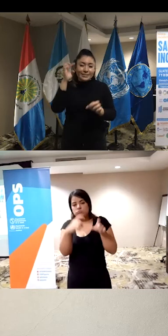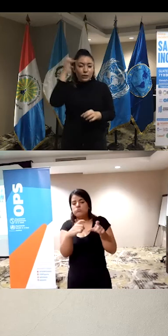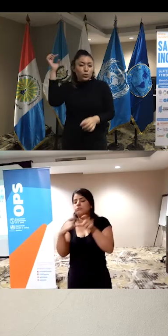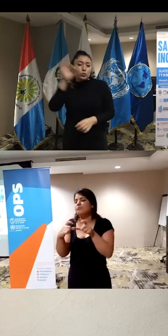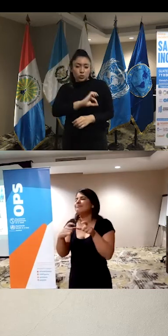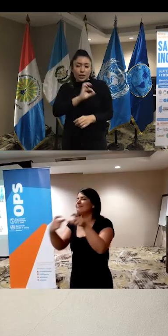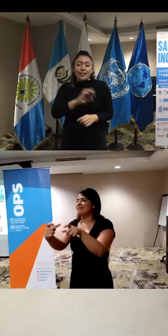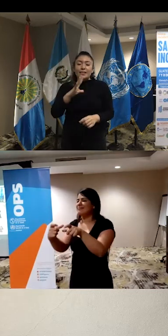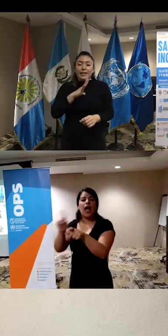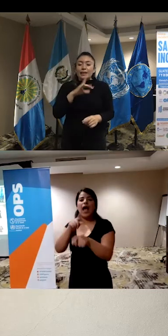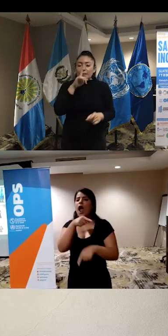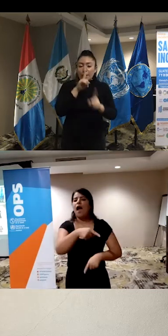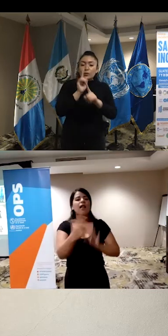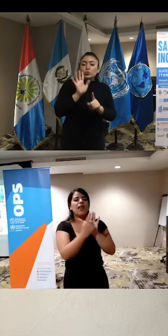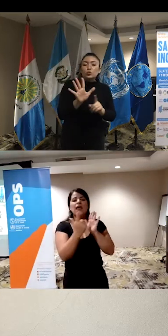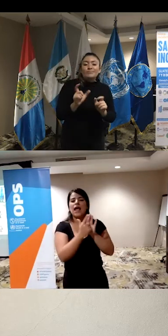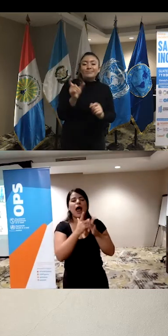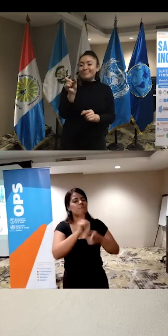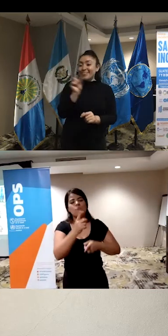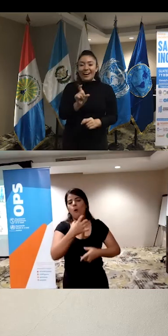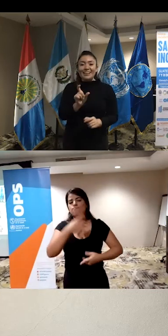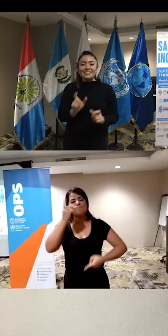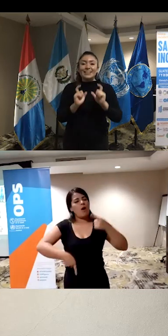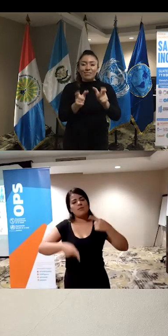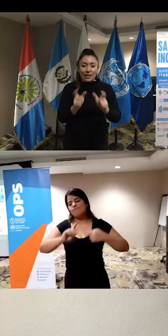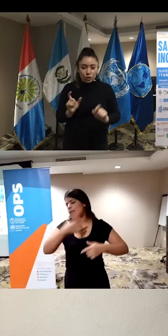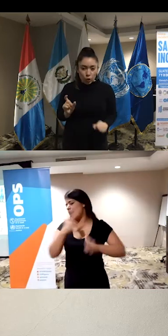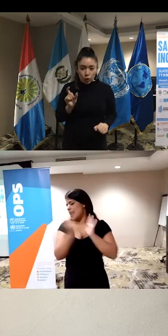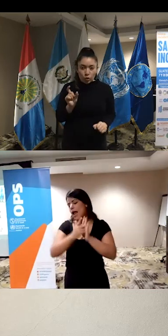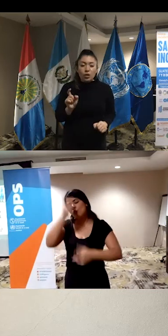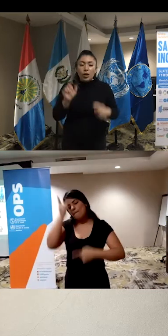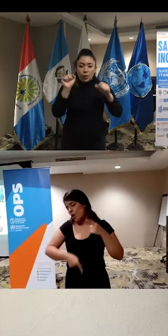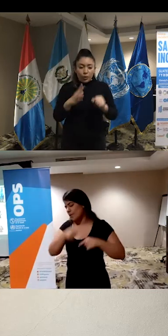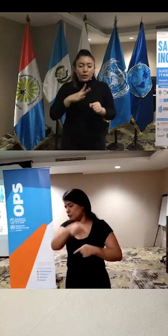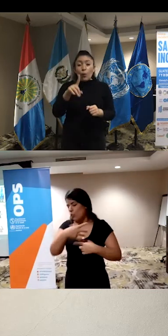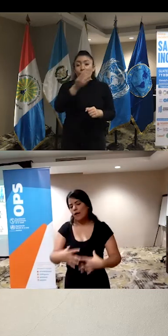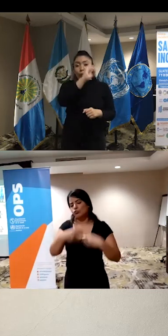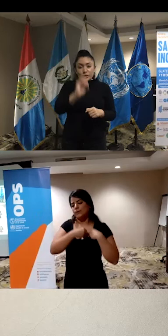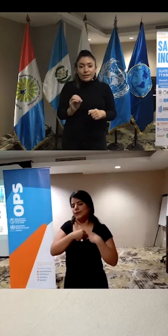tiene su carnet de certificación y dice que tiene un porcentaje de